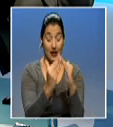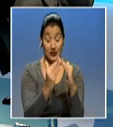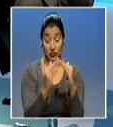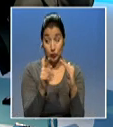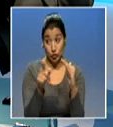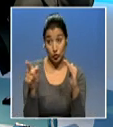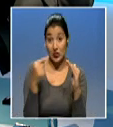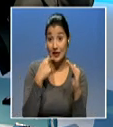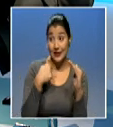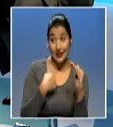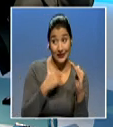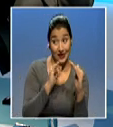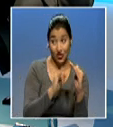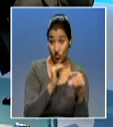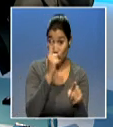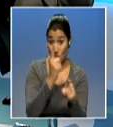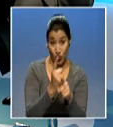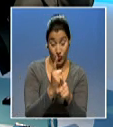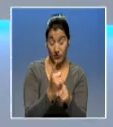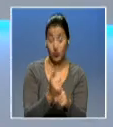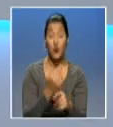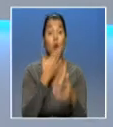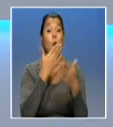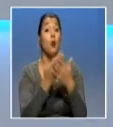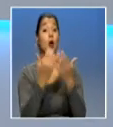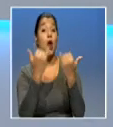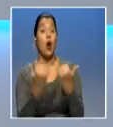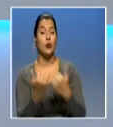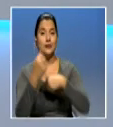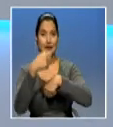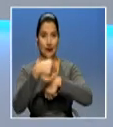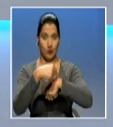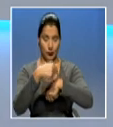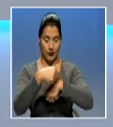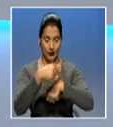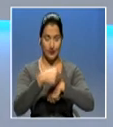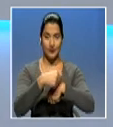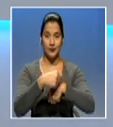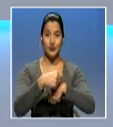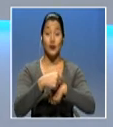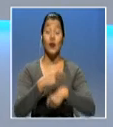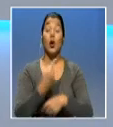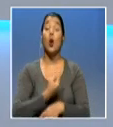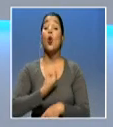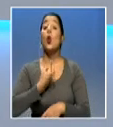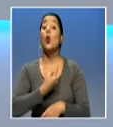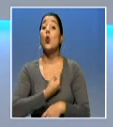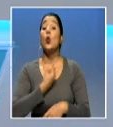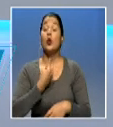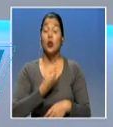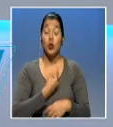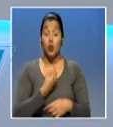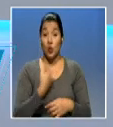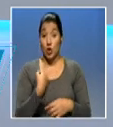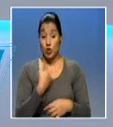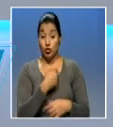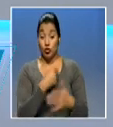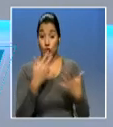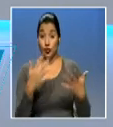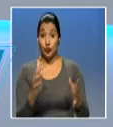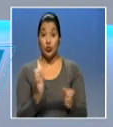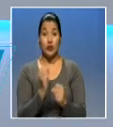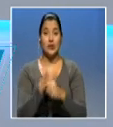mencionan ustedes, no se debió haber realizado. Bueno, en este momento lo único que se ha hecho de nuestra parte